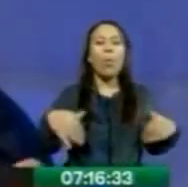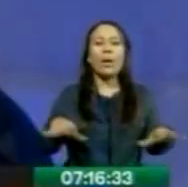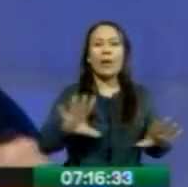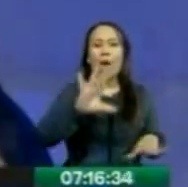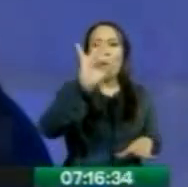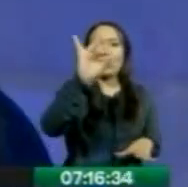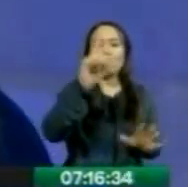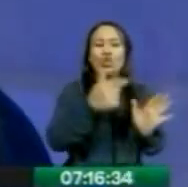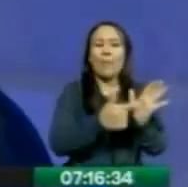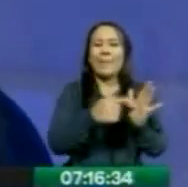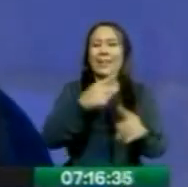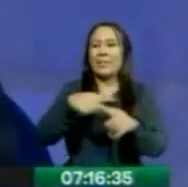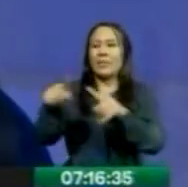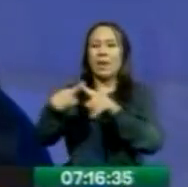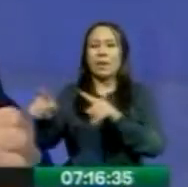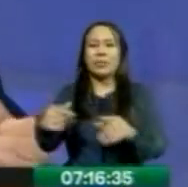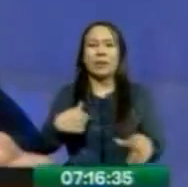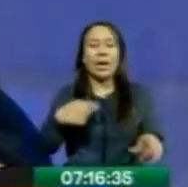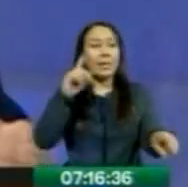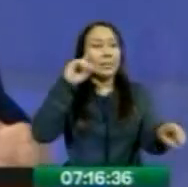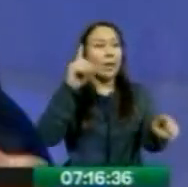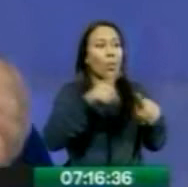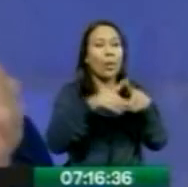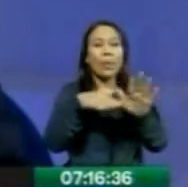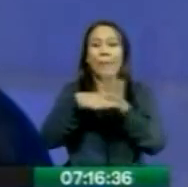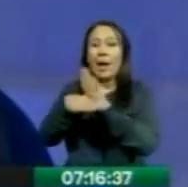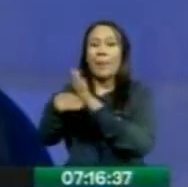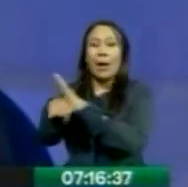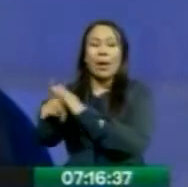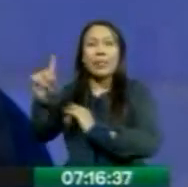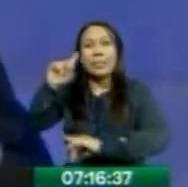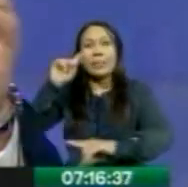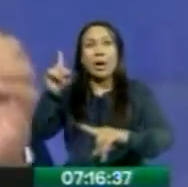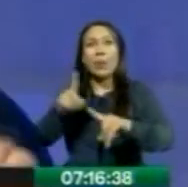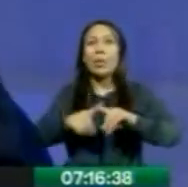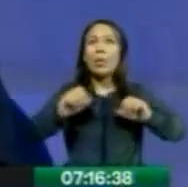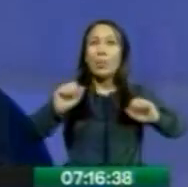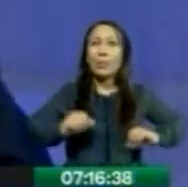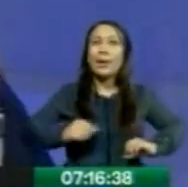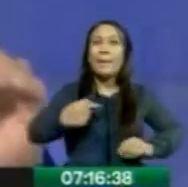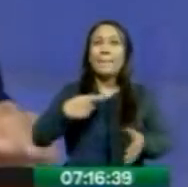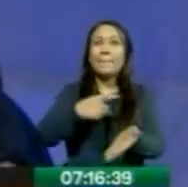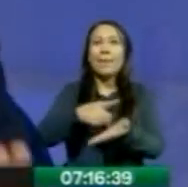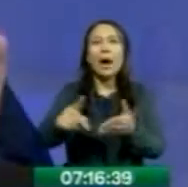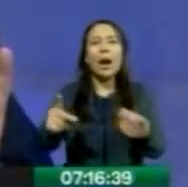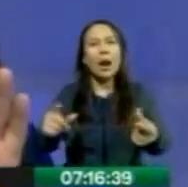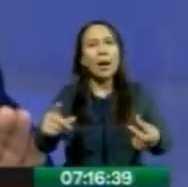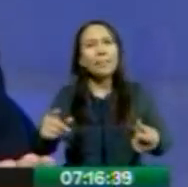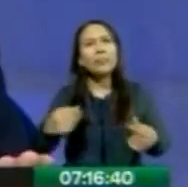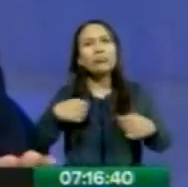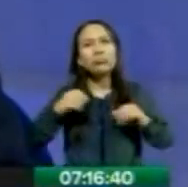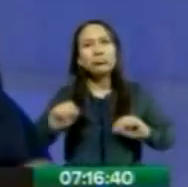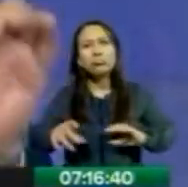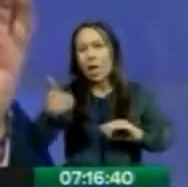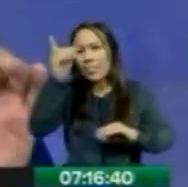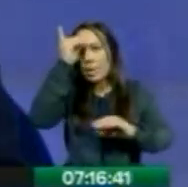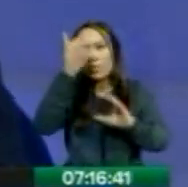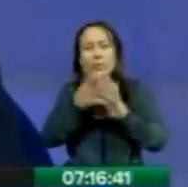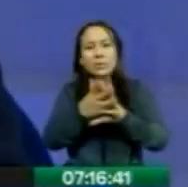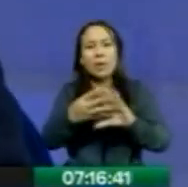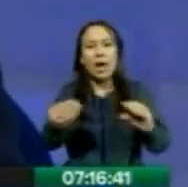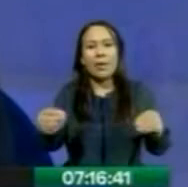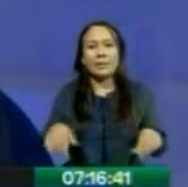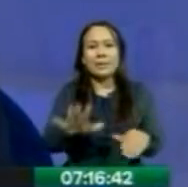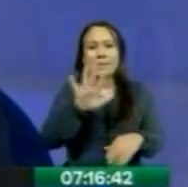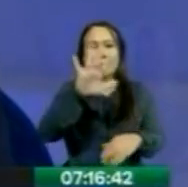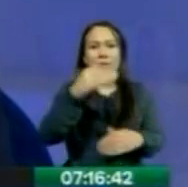8.000 puntos que nosotros tenemos convenios con las diferentes instituciones financieras del país, pagar de manera inmediata y cancelar su deuda en estos